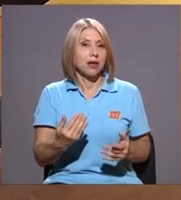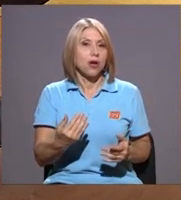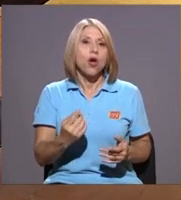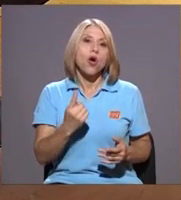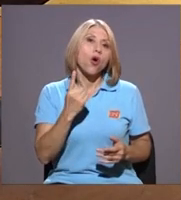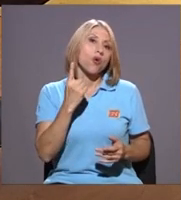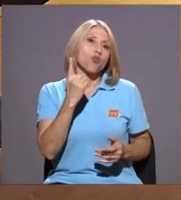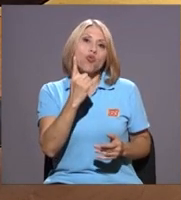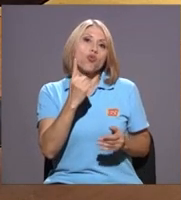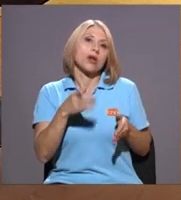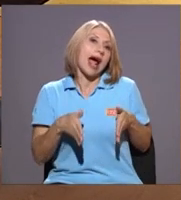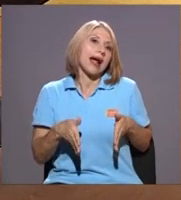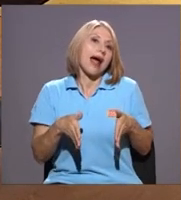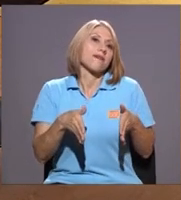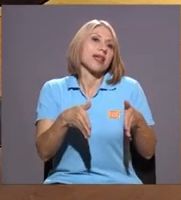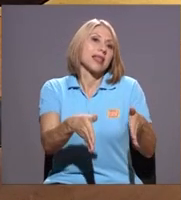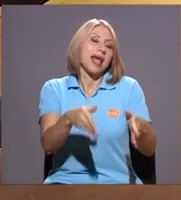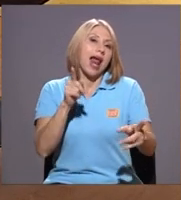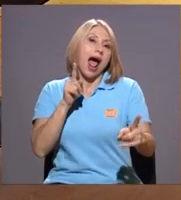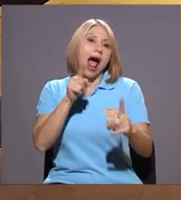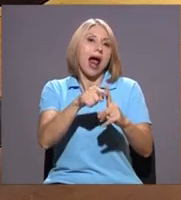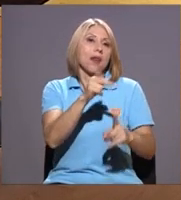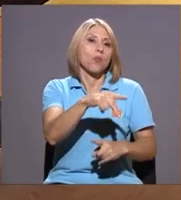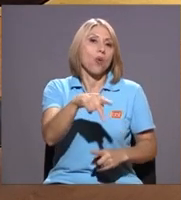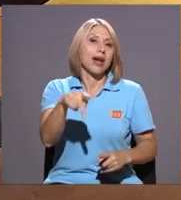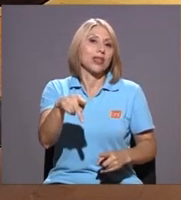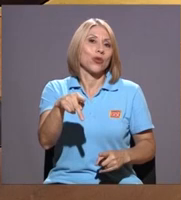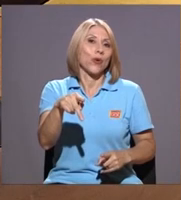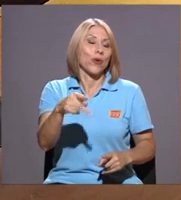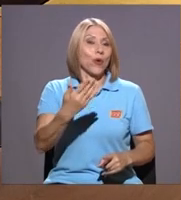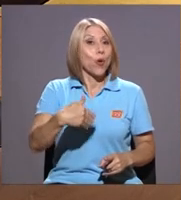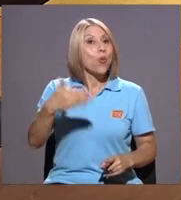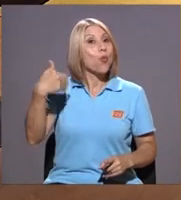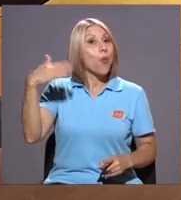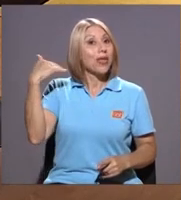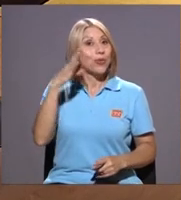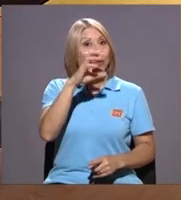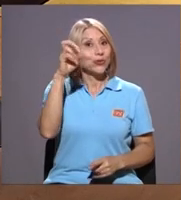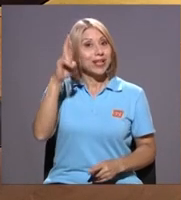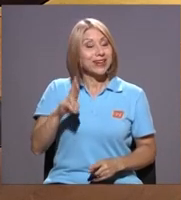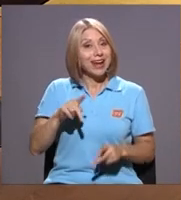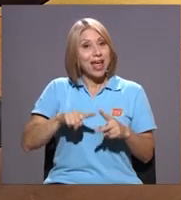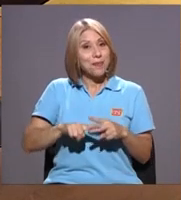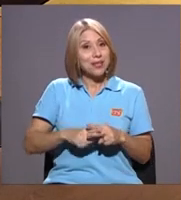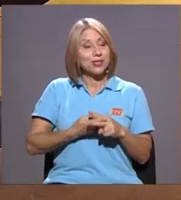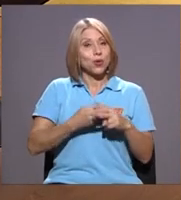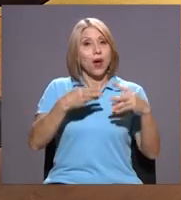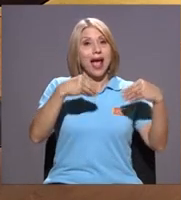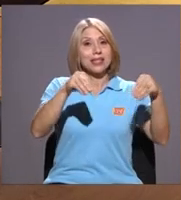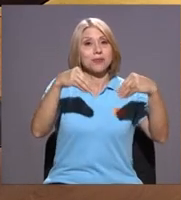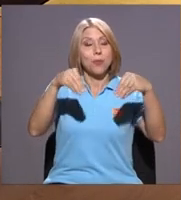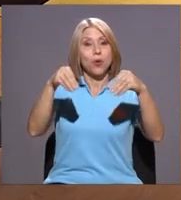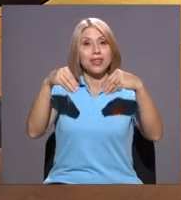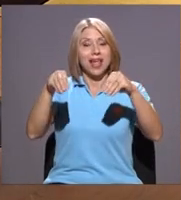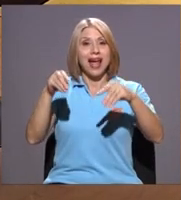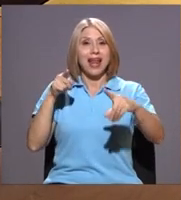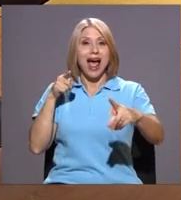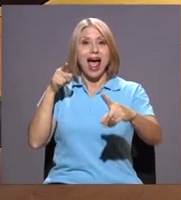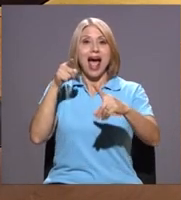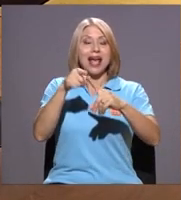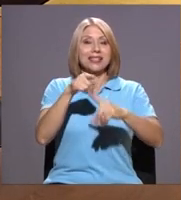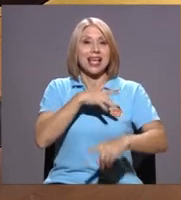una carretera al puerto. Cuando Costa Rica empezó a exportar hacia Chile